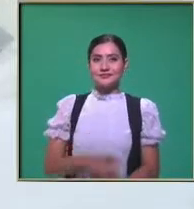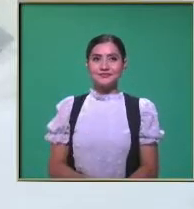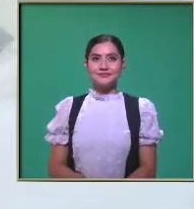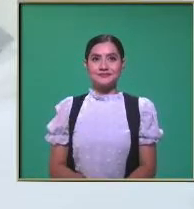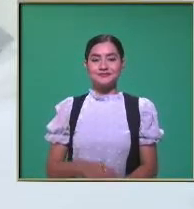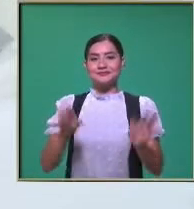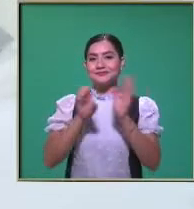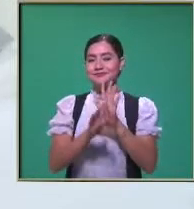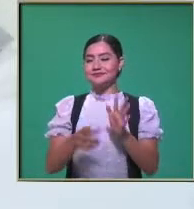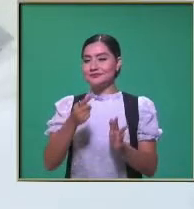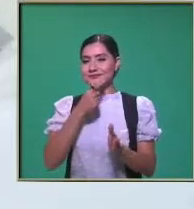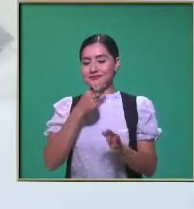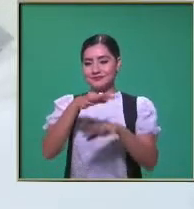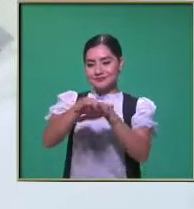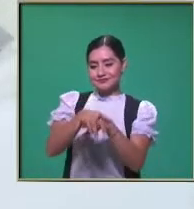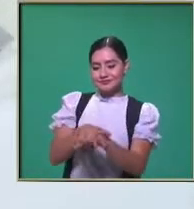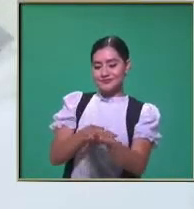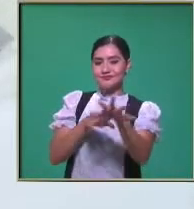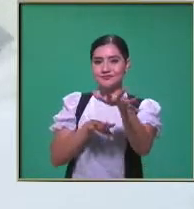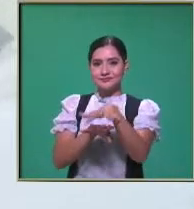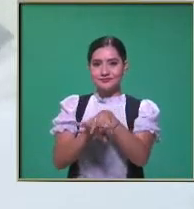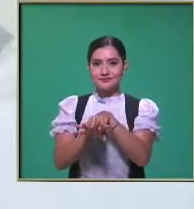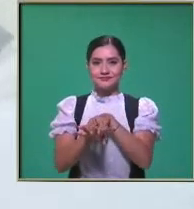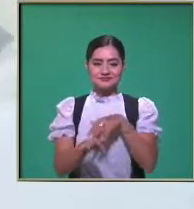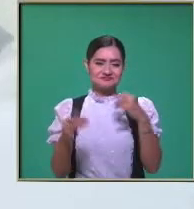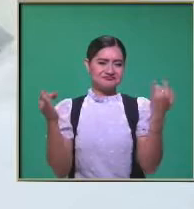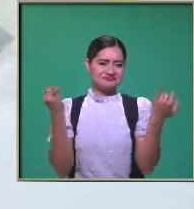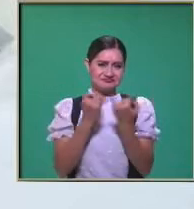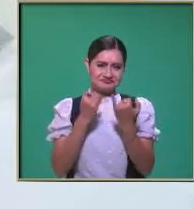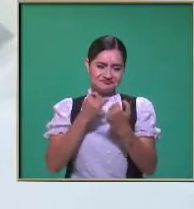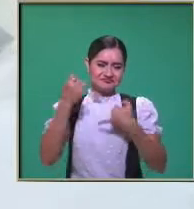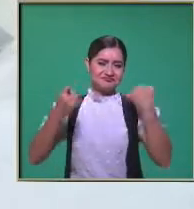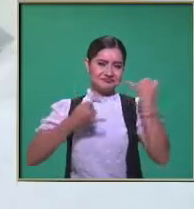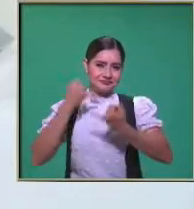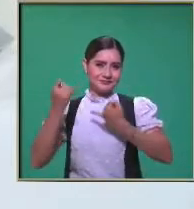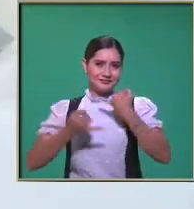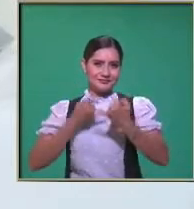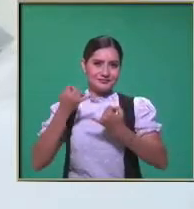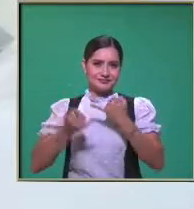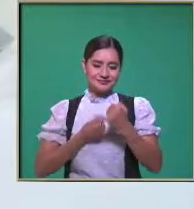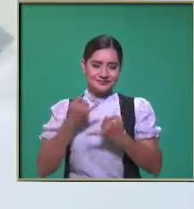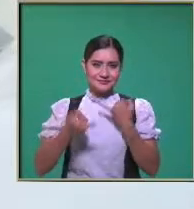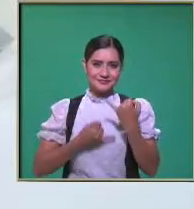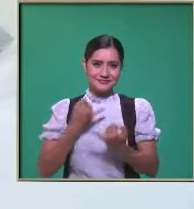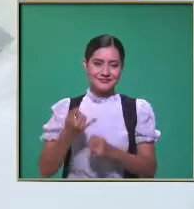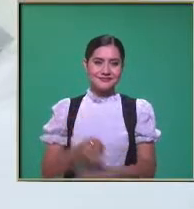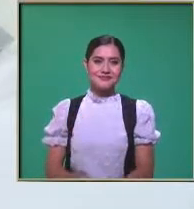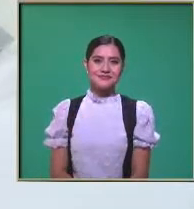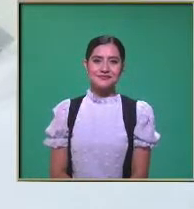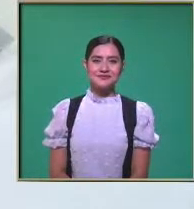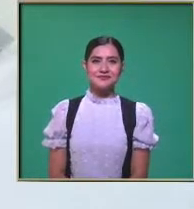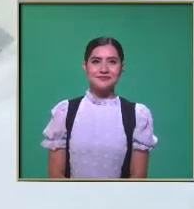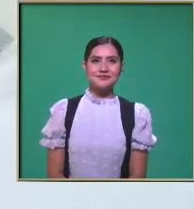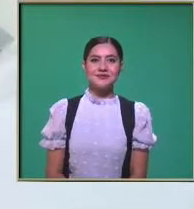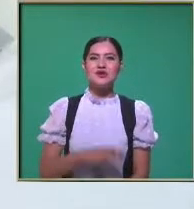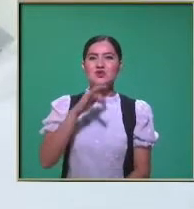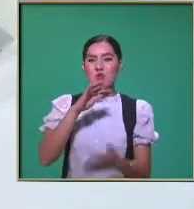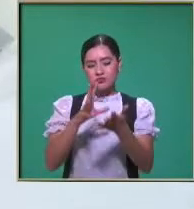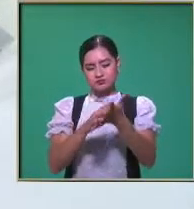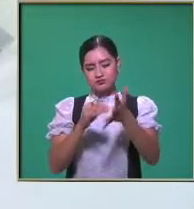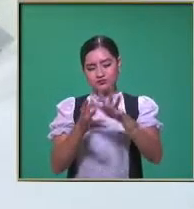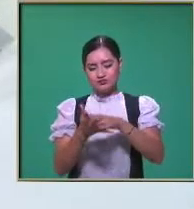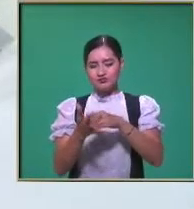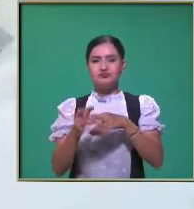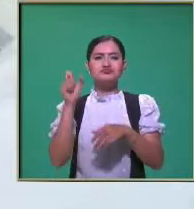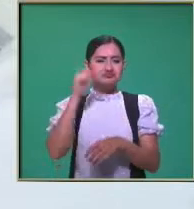los piecitos en el barro, que se hace un charquito de lodito y pues quieren saltar en él. Entonces, que